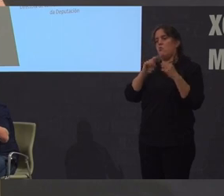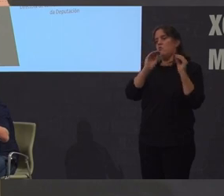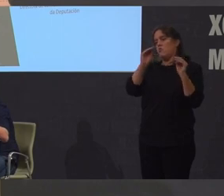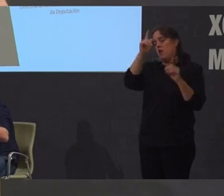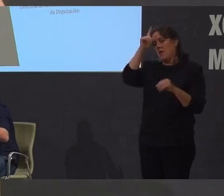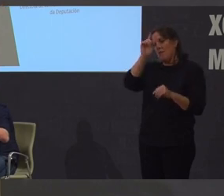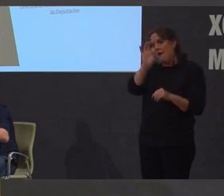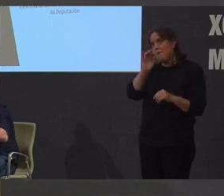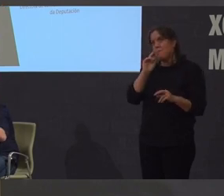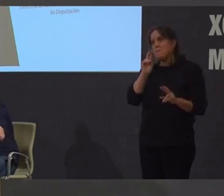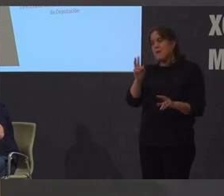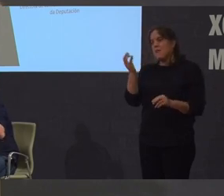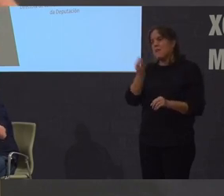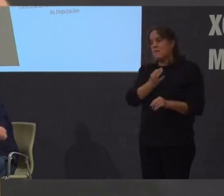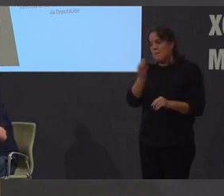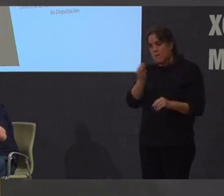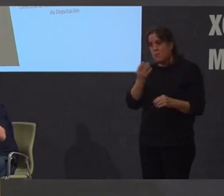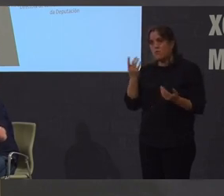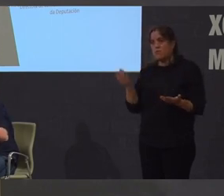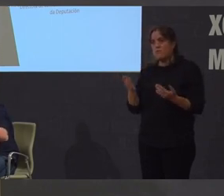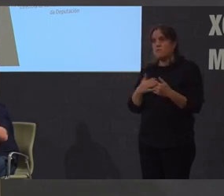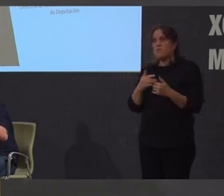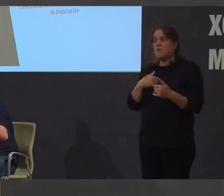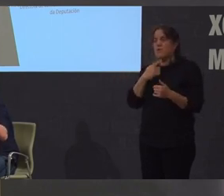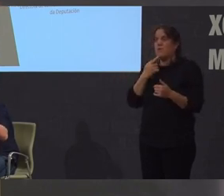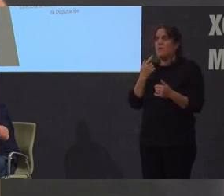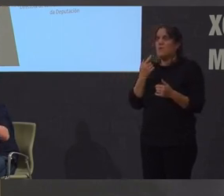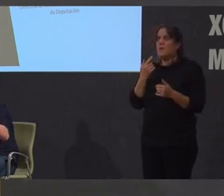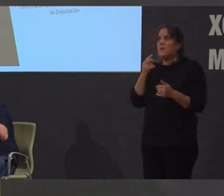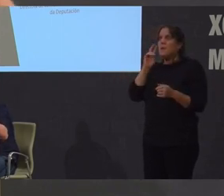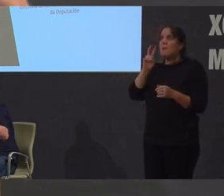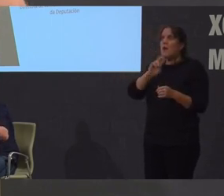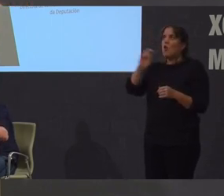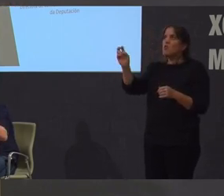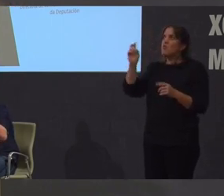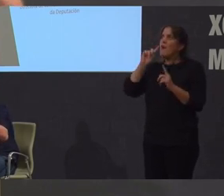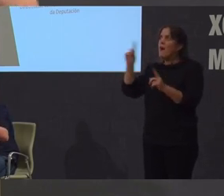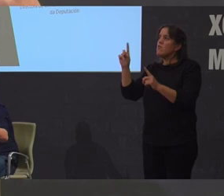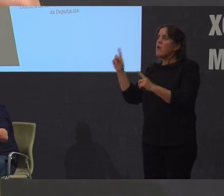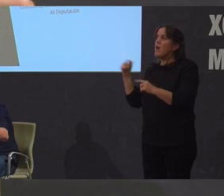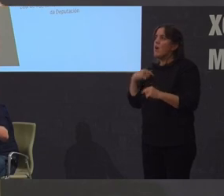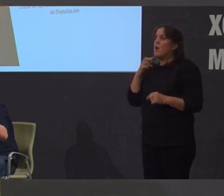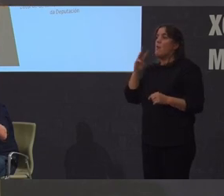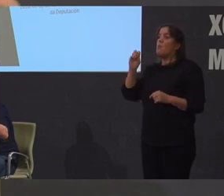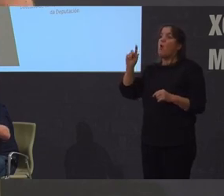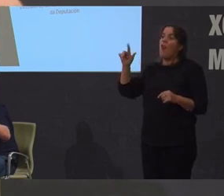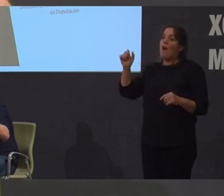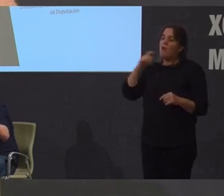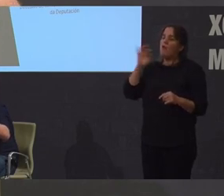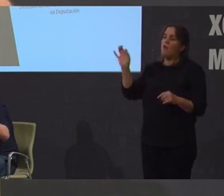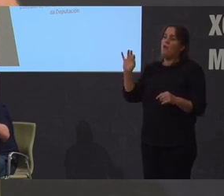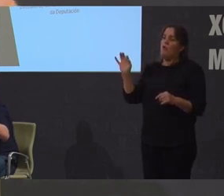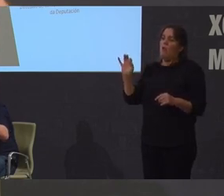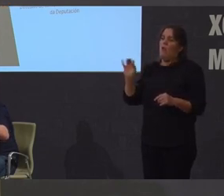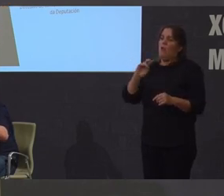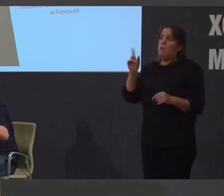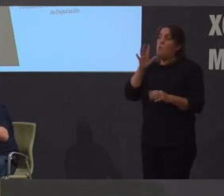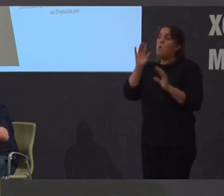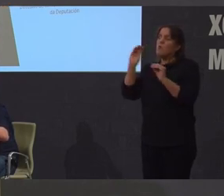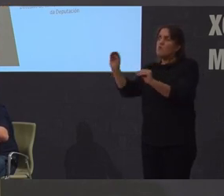fijarnos. Sería complicado fijarnos en otros casos, como el polaco, que ha tenido